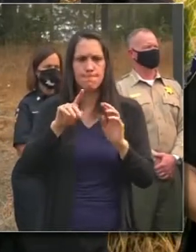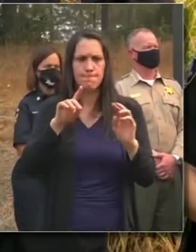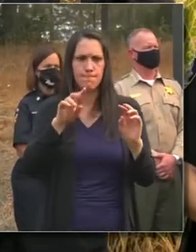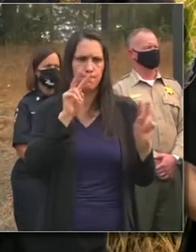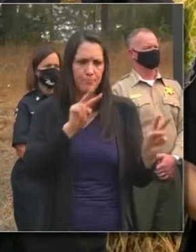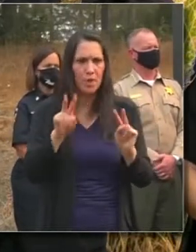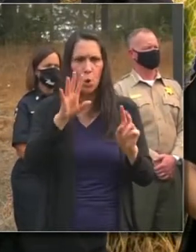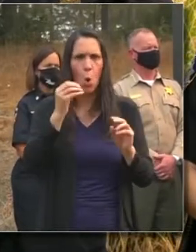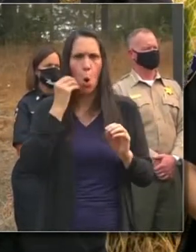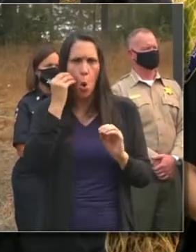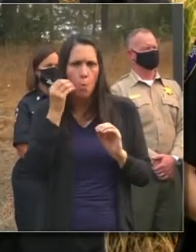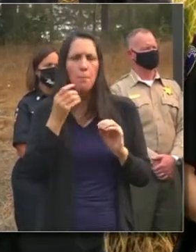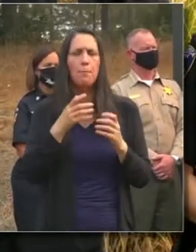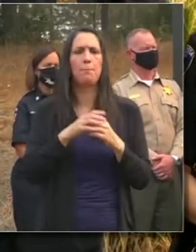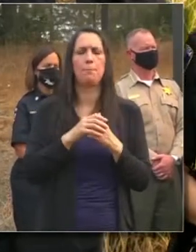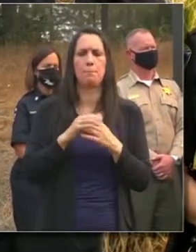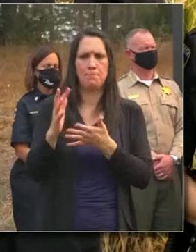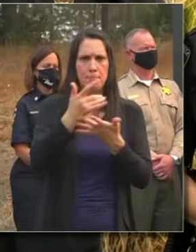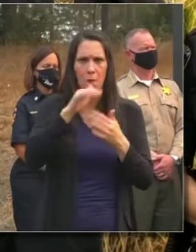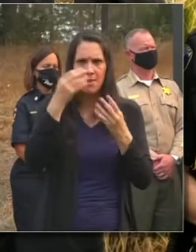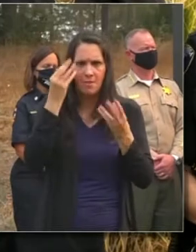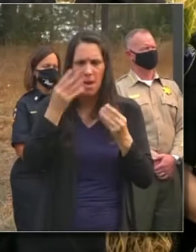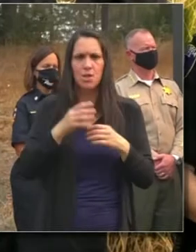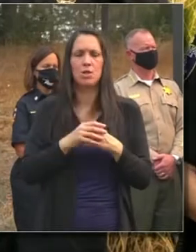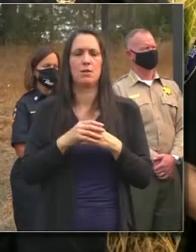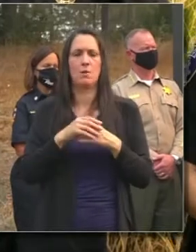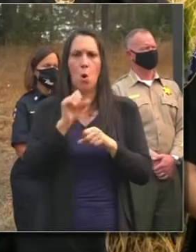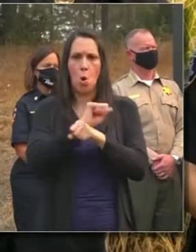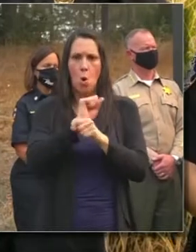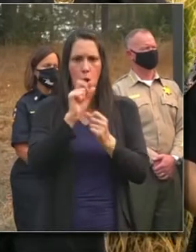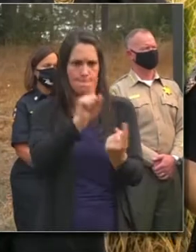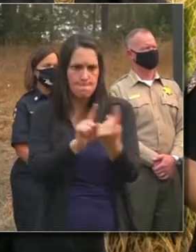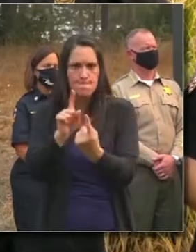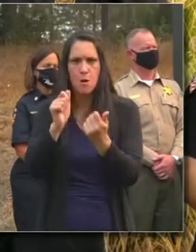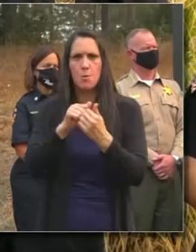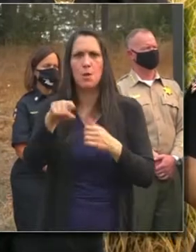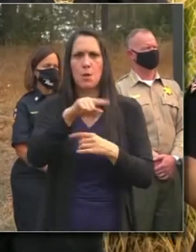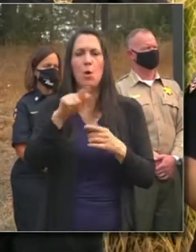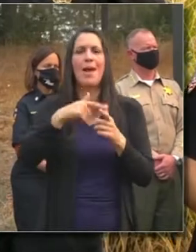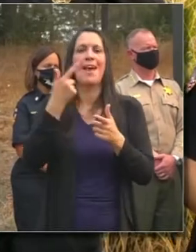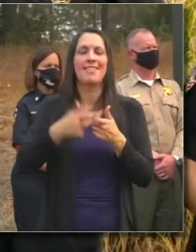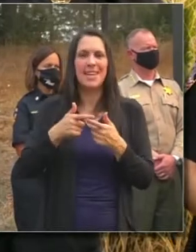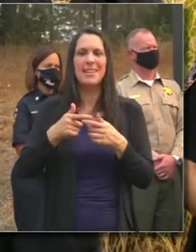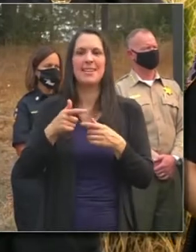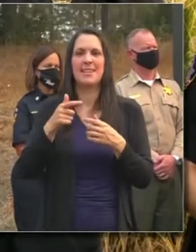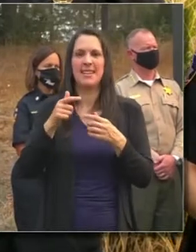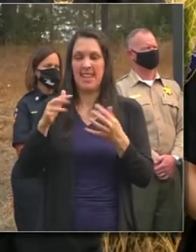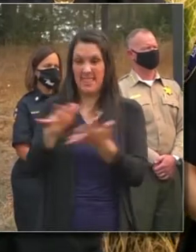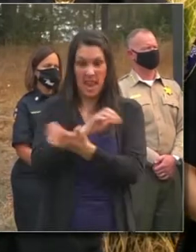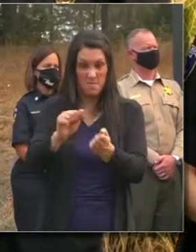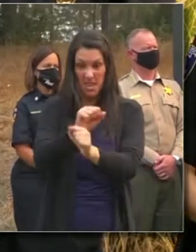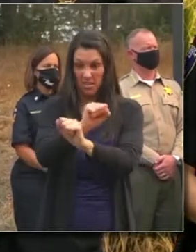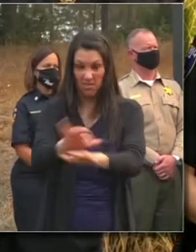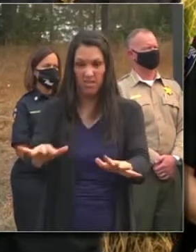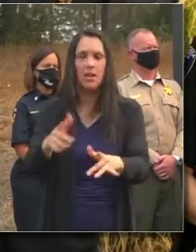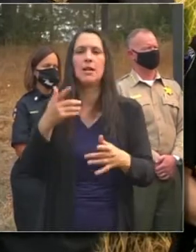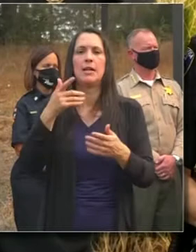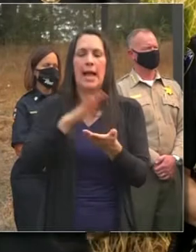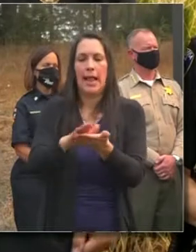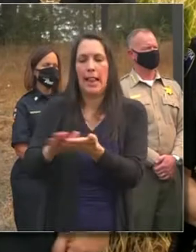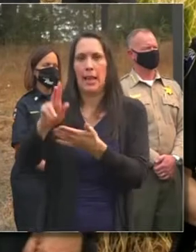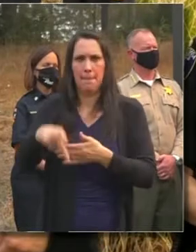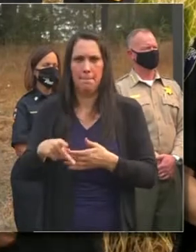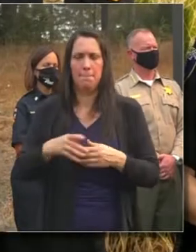programas de recuperación le damos ayuda con sus necesidades inmediatas y después vemos qué pasa para recoger los escombros